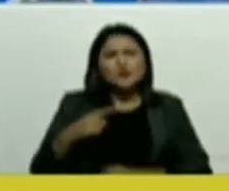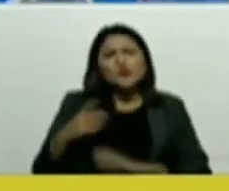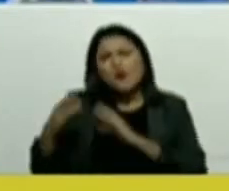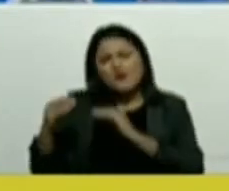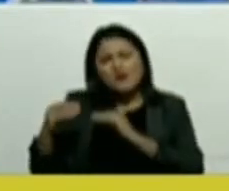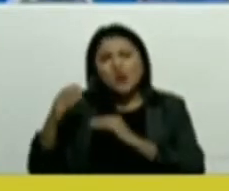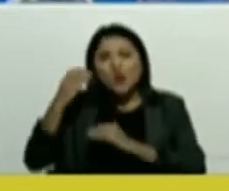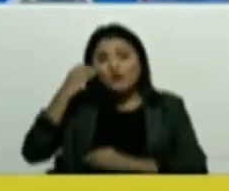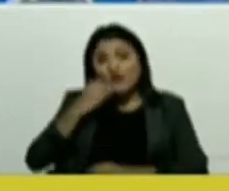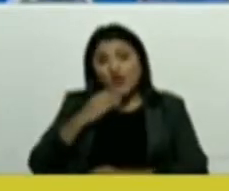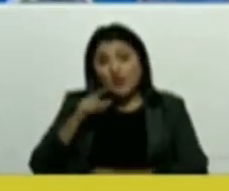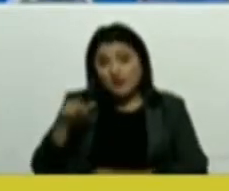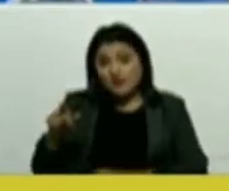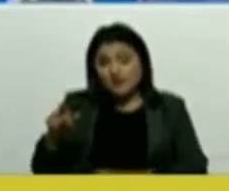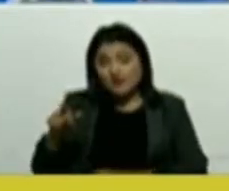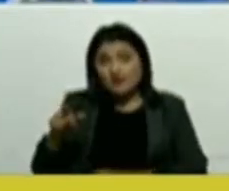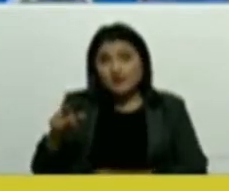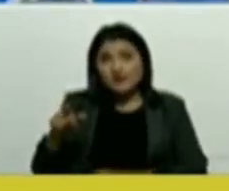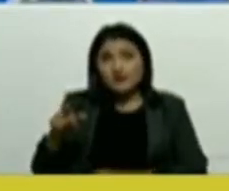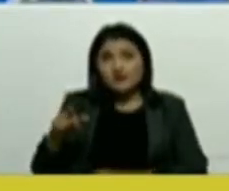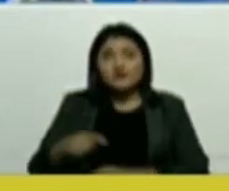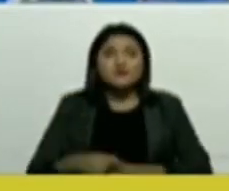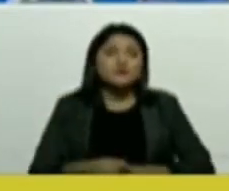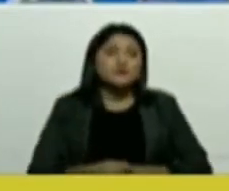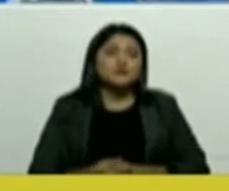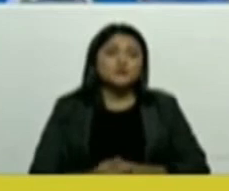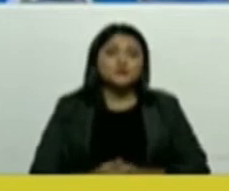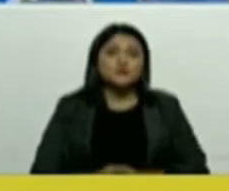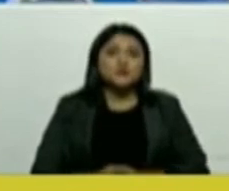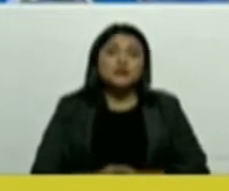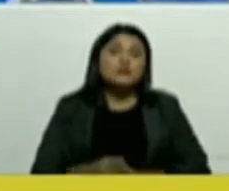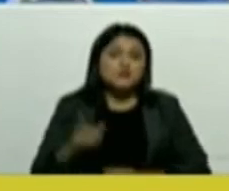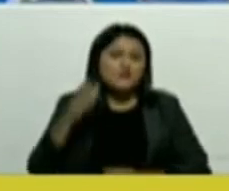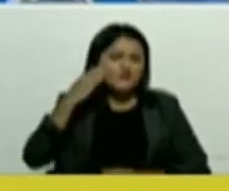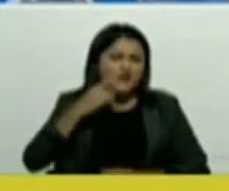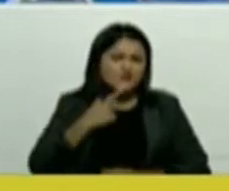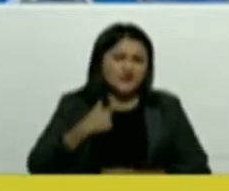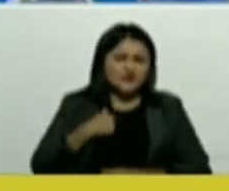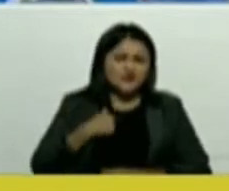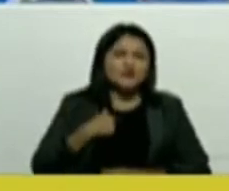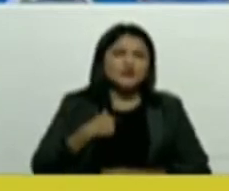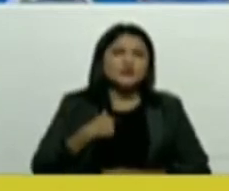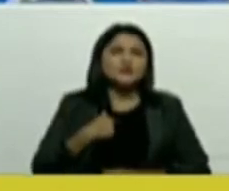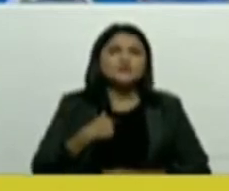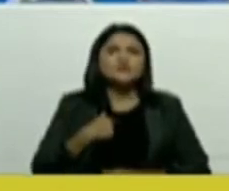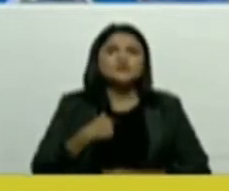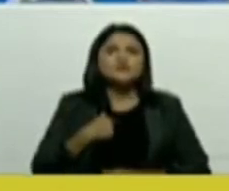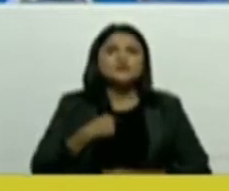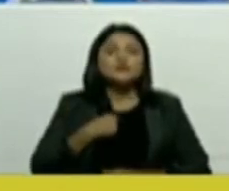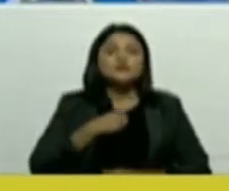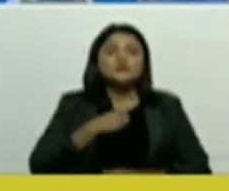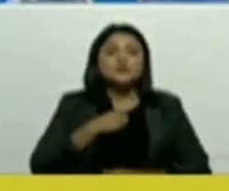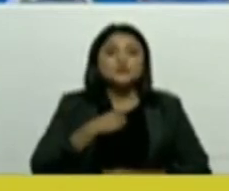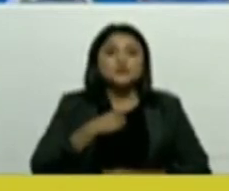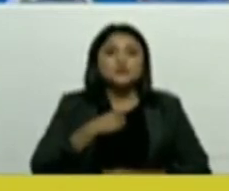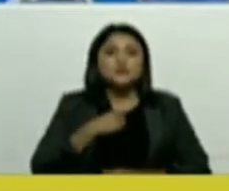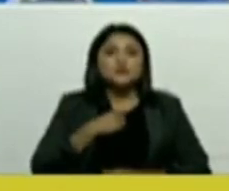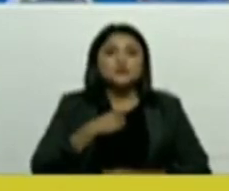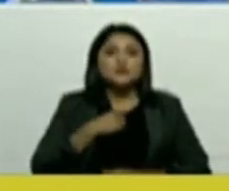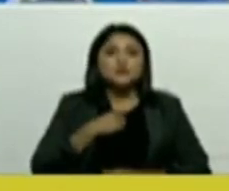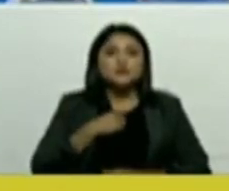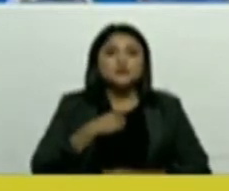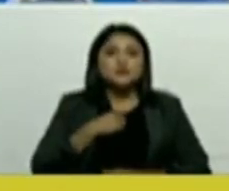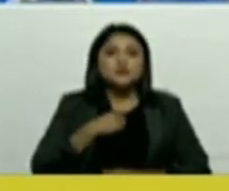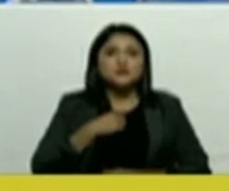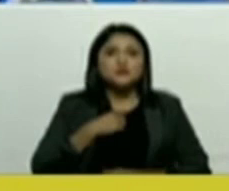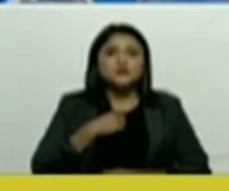Fidel. He told me, y él me dijo, that I would meet the most